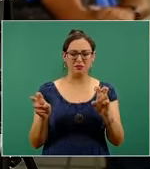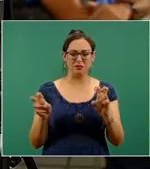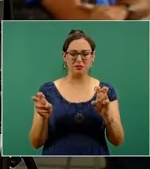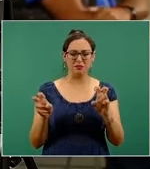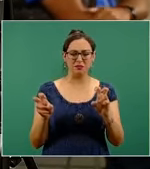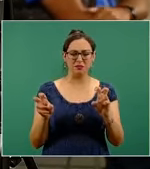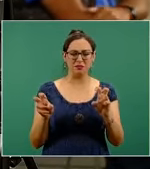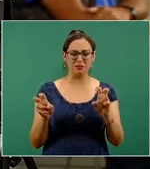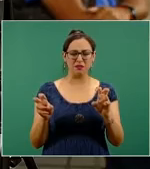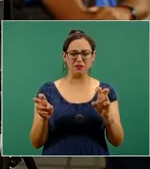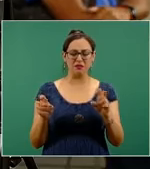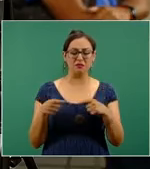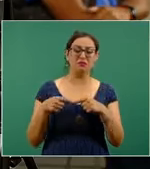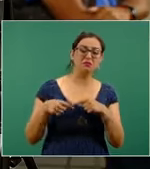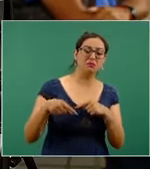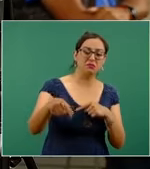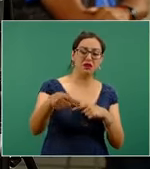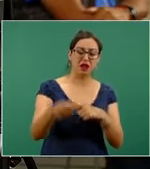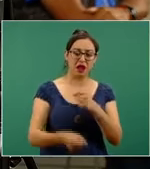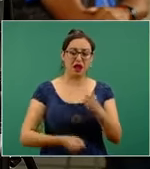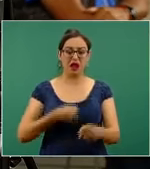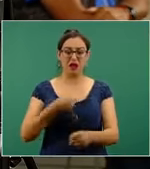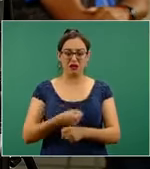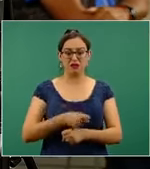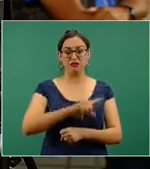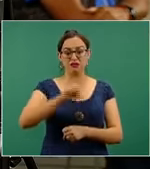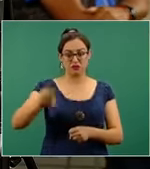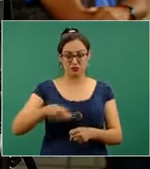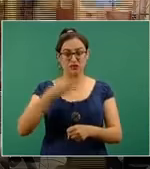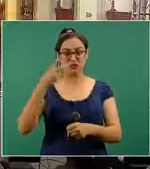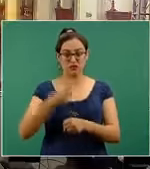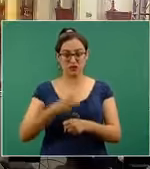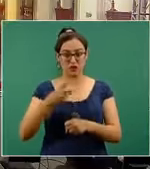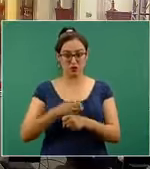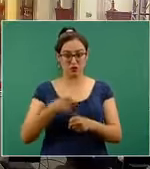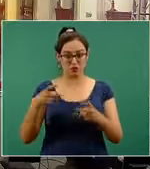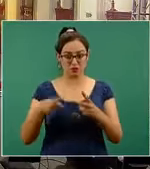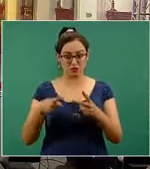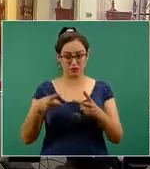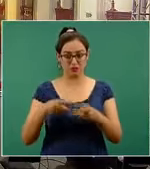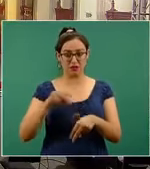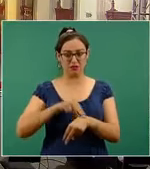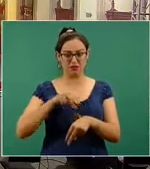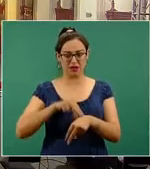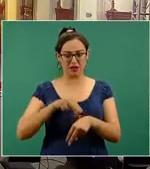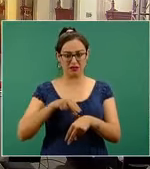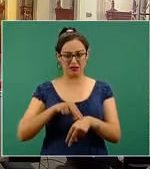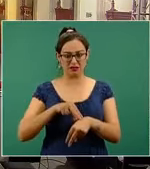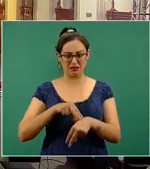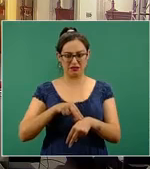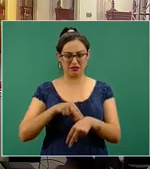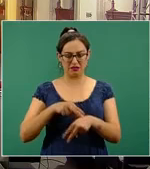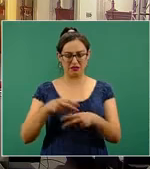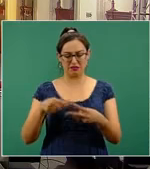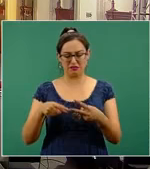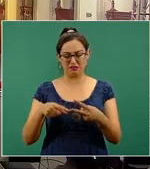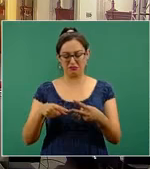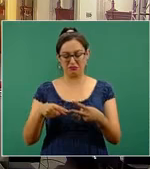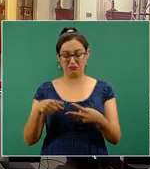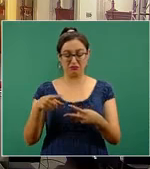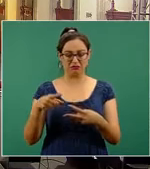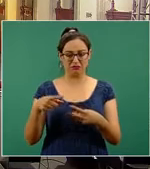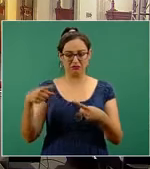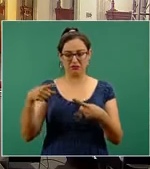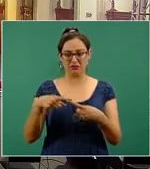al menos el resto del año? Y tengo una segunda pregunta para el doctor Gatell. Sí, bueno, como usted